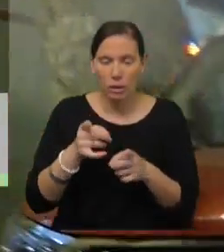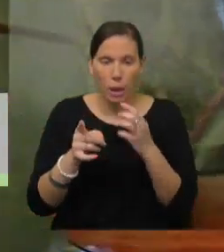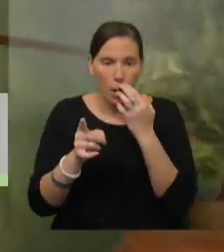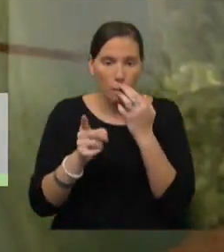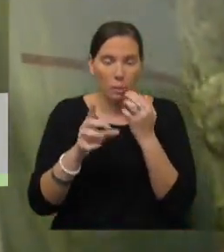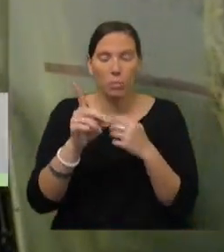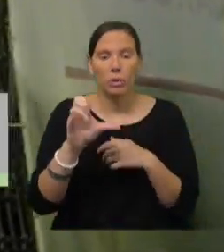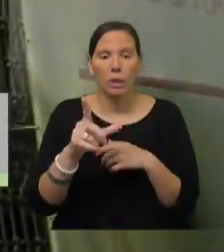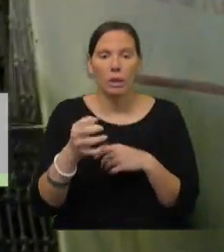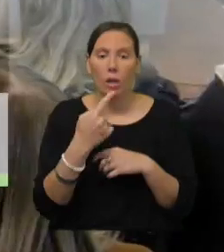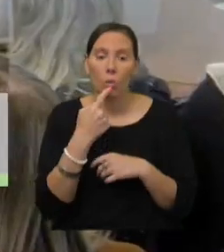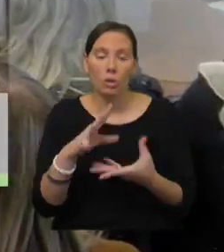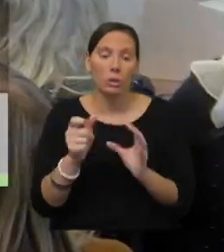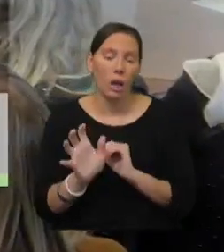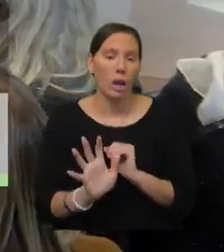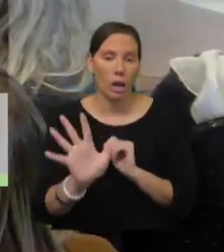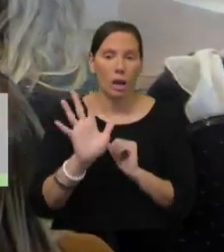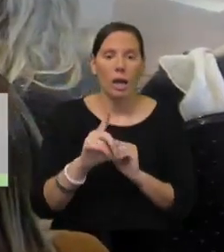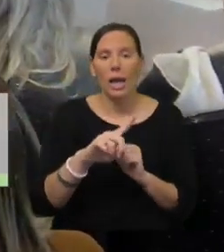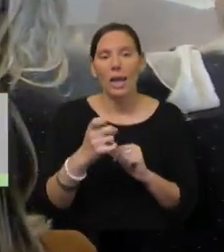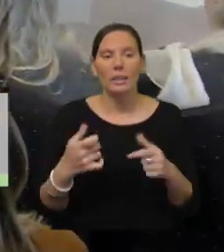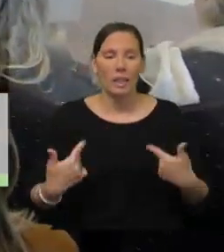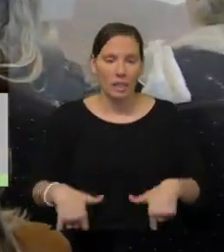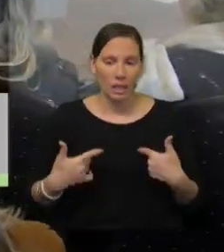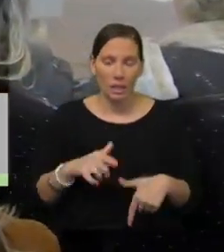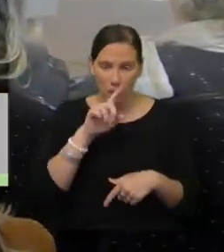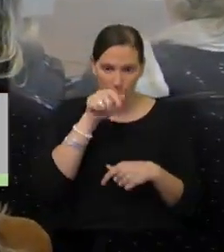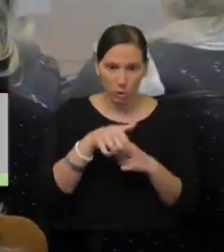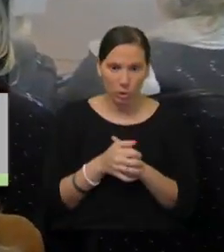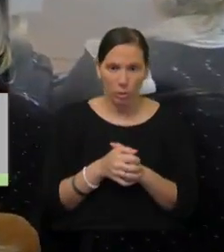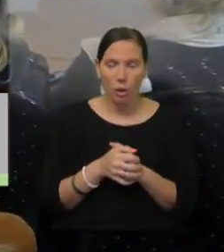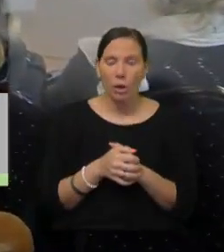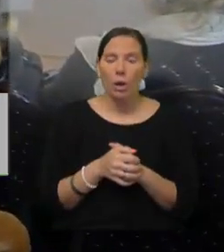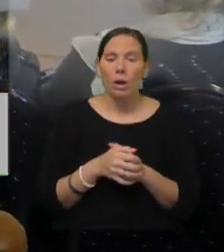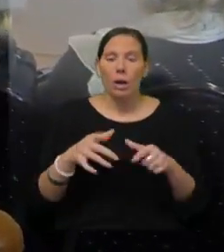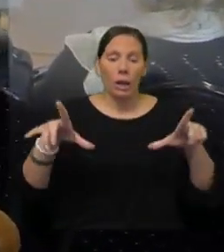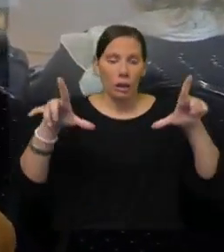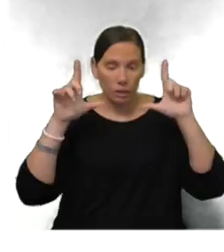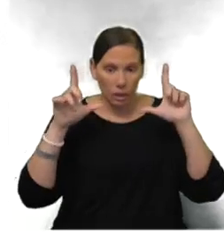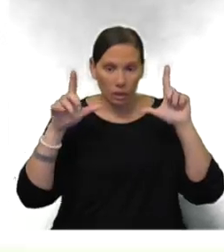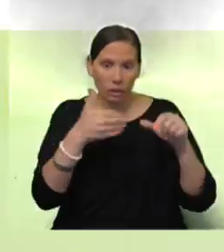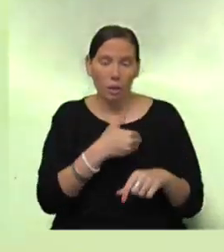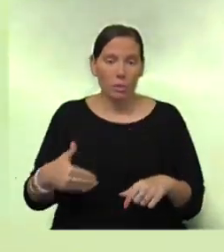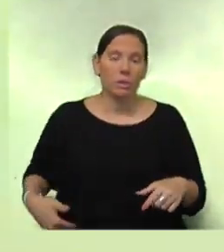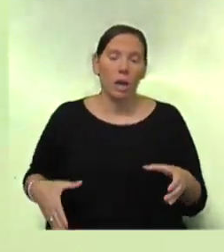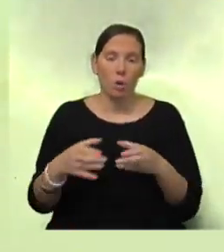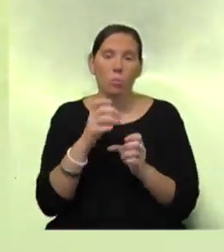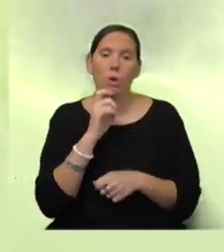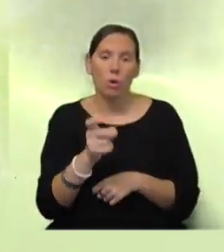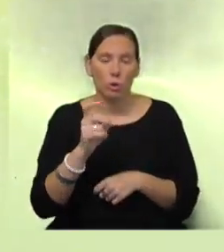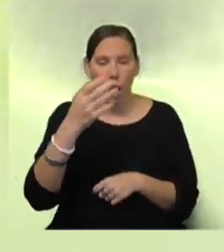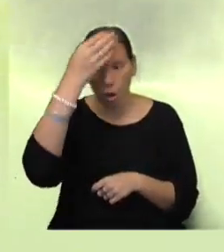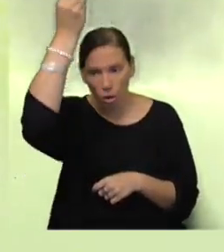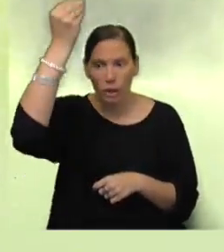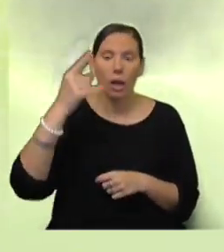Delgado Cuando se expresa así dijo la ex intendenta de Montevideo por su parte el candidato presidencial del partido Colorado Andrés Ojeda se